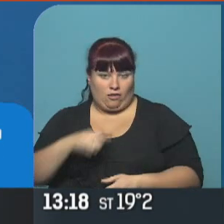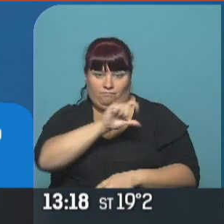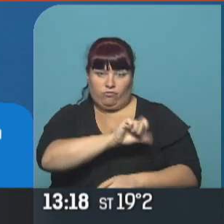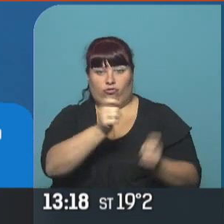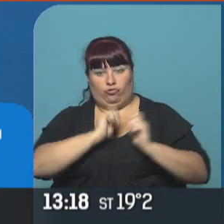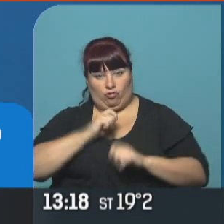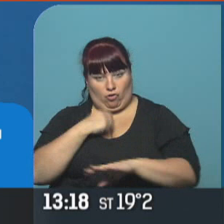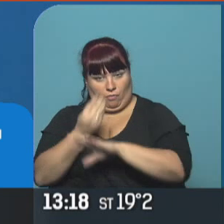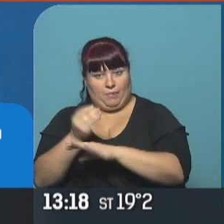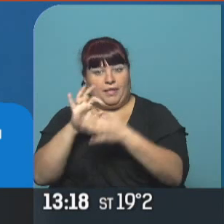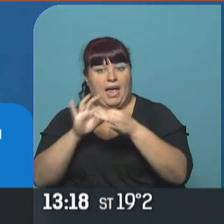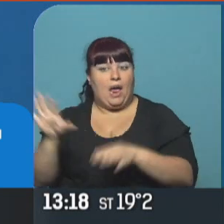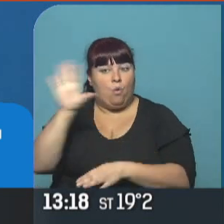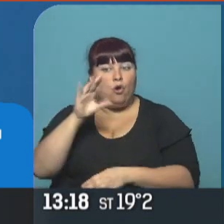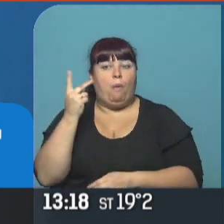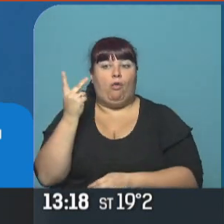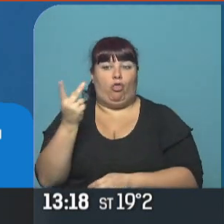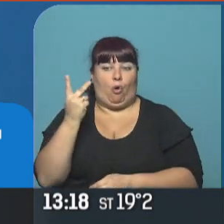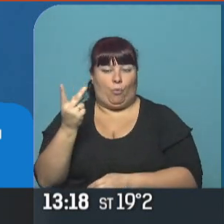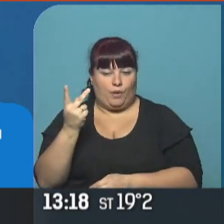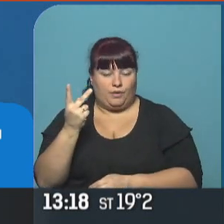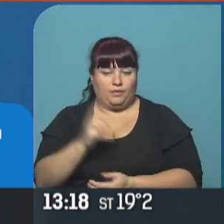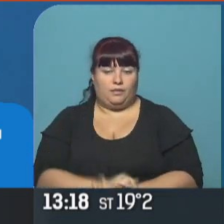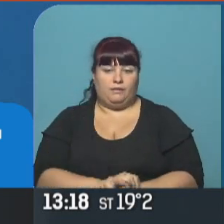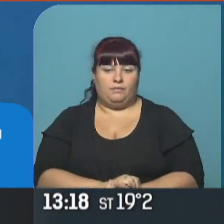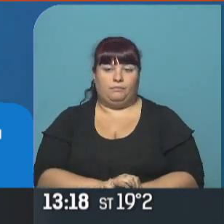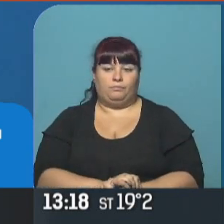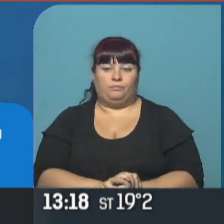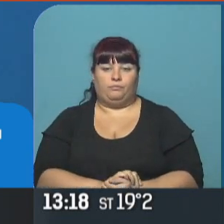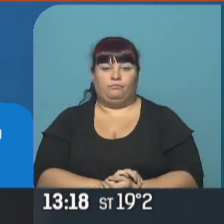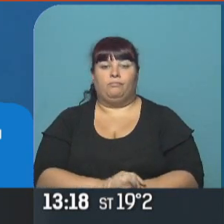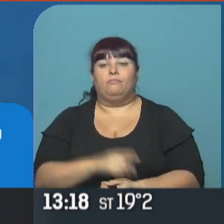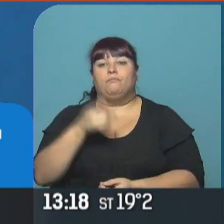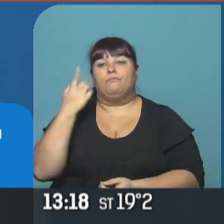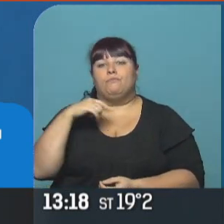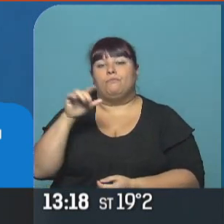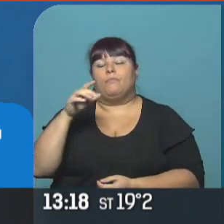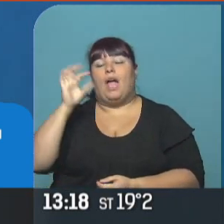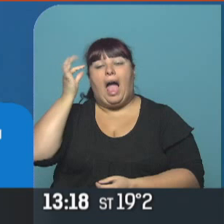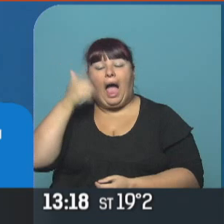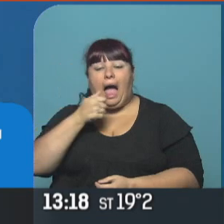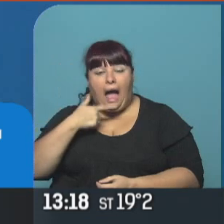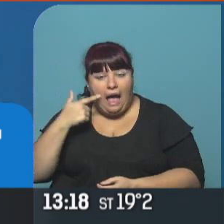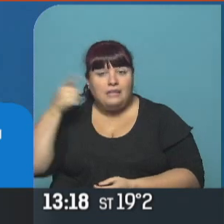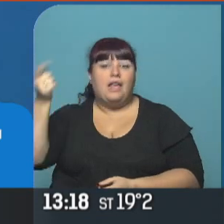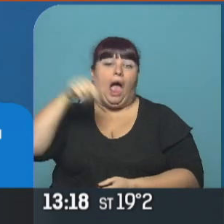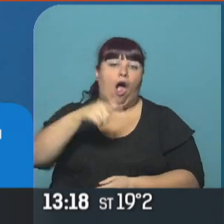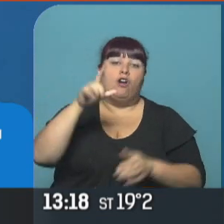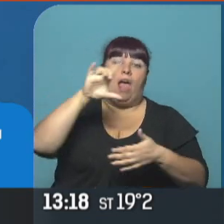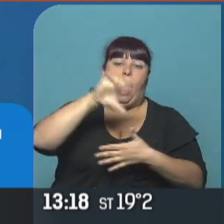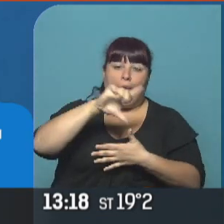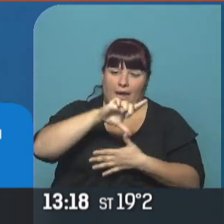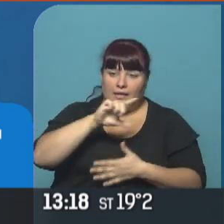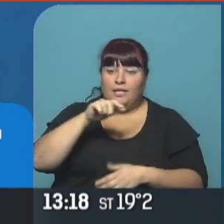en Europa 2 veces, en el sudeste asiático y ahora en América Latina. Y lo